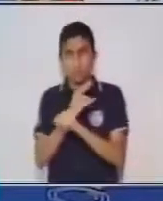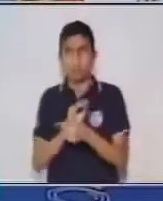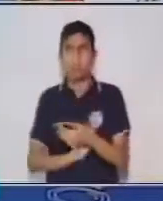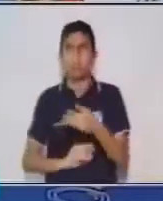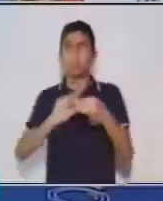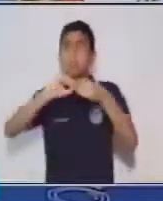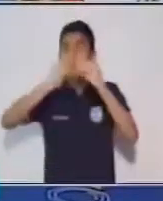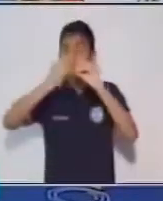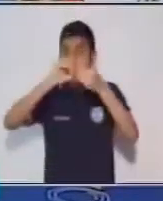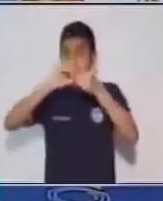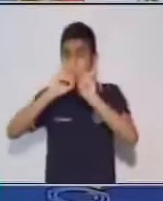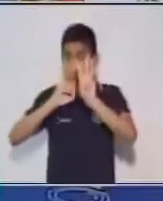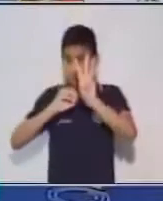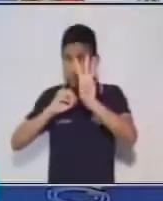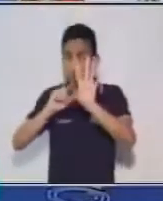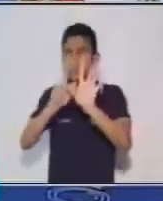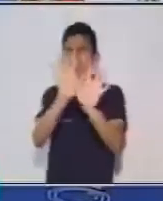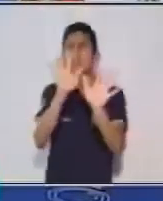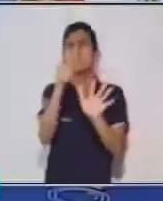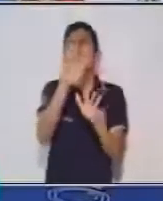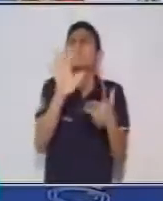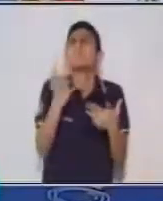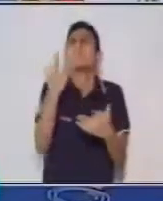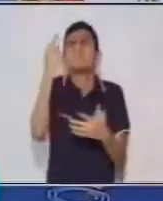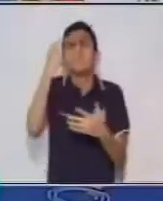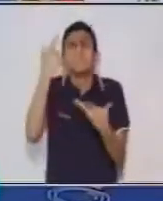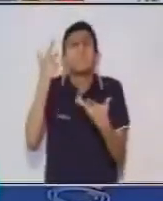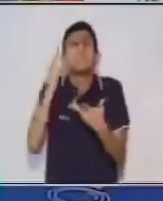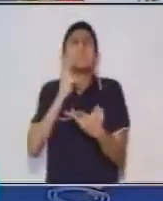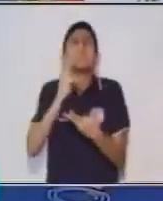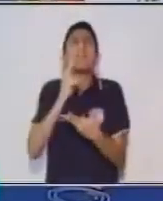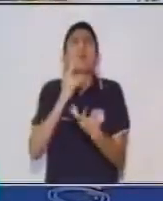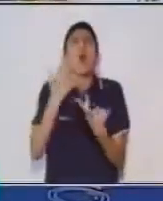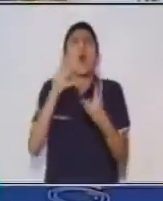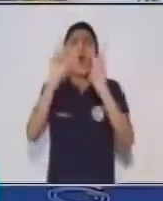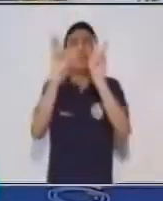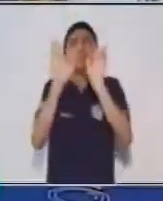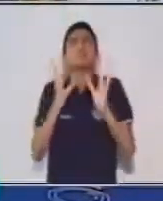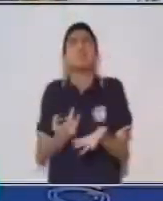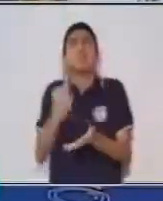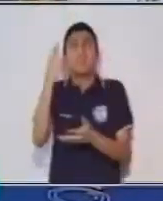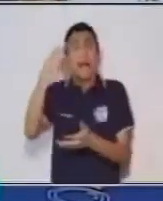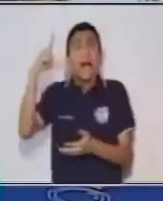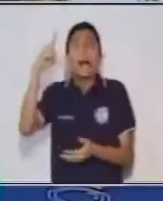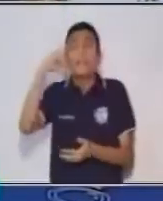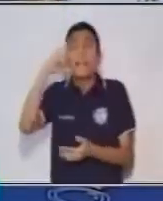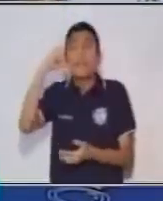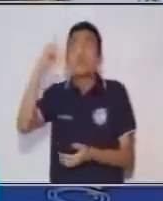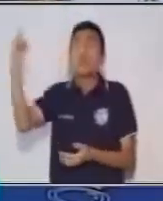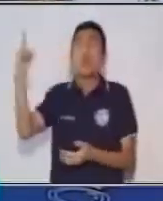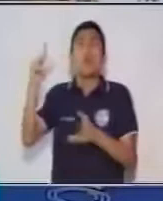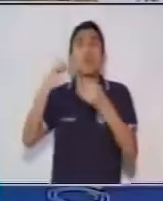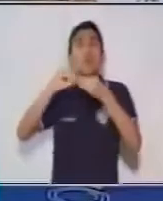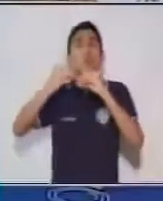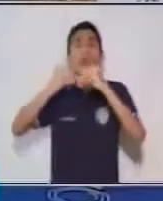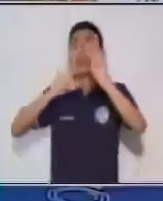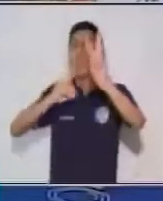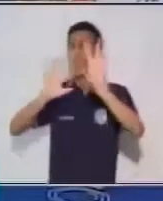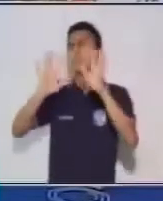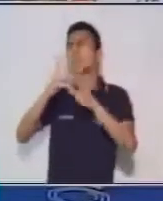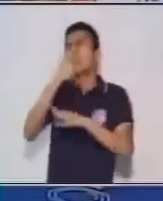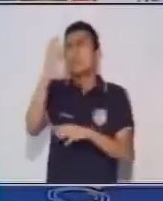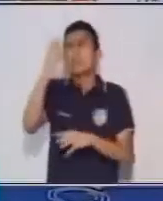3. ¿Con cuál crees que se relaciona? ¿Con qué verbo? Escribamos el infinitivo de ese verbo.